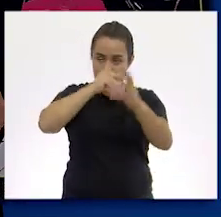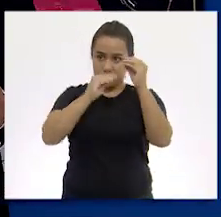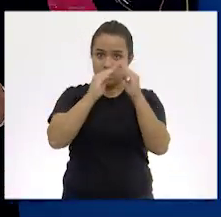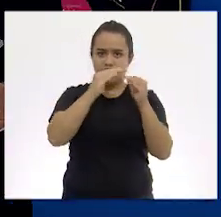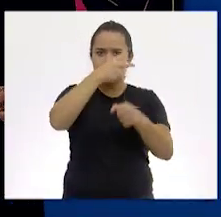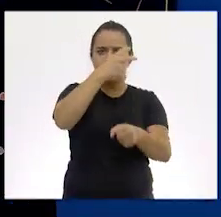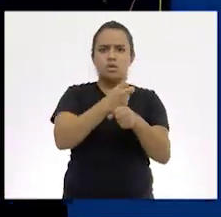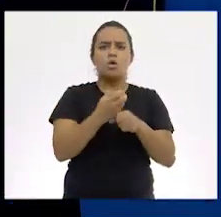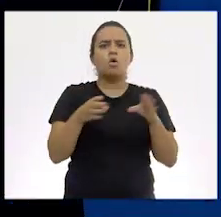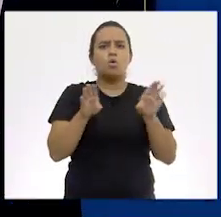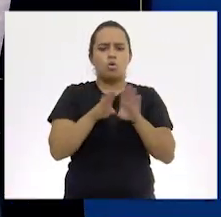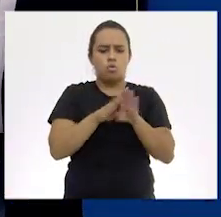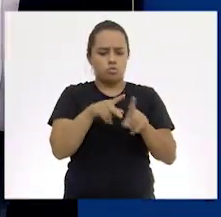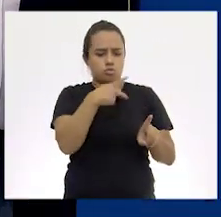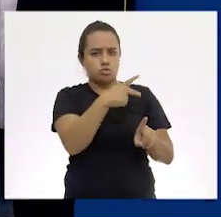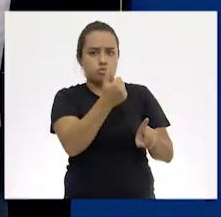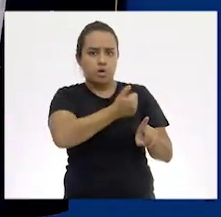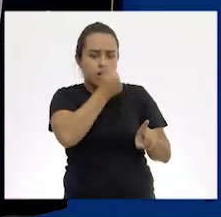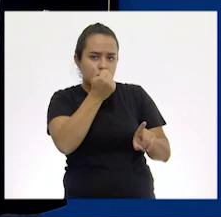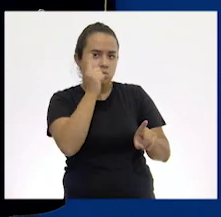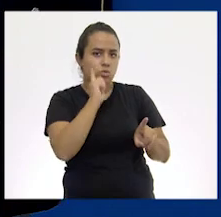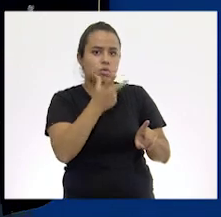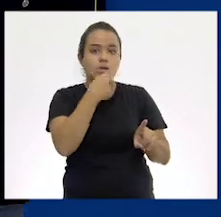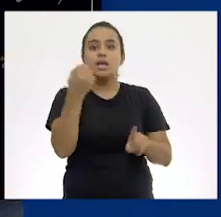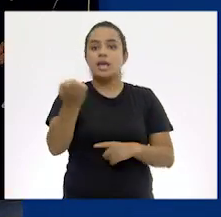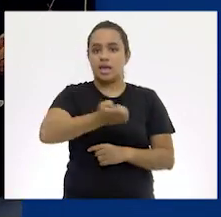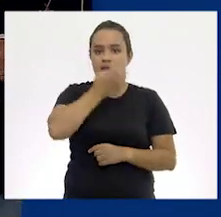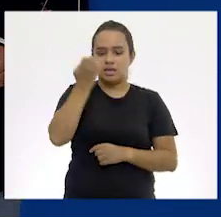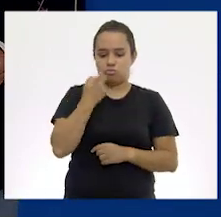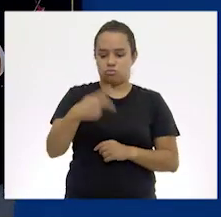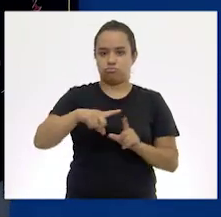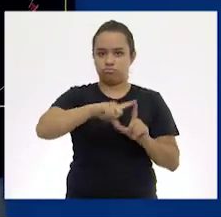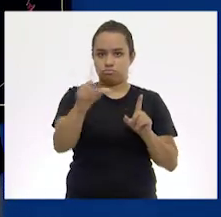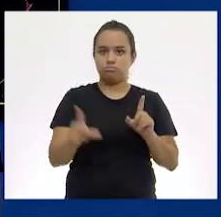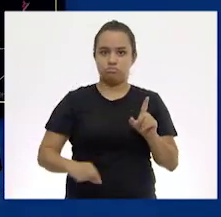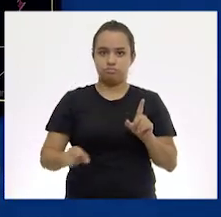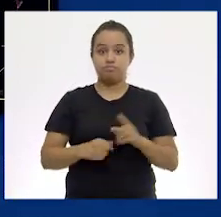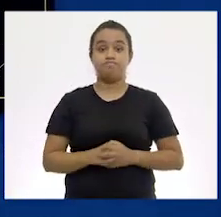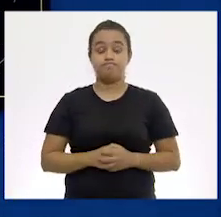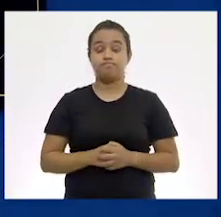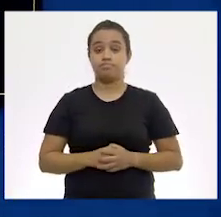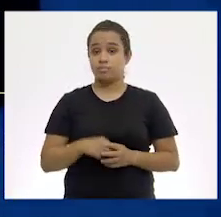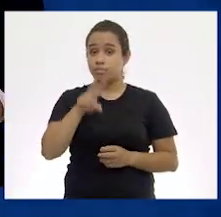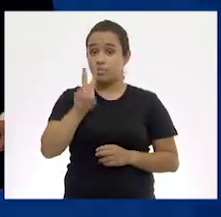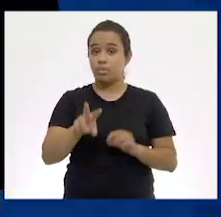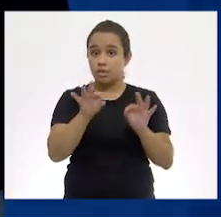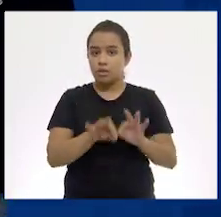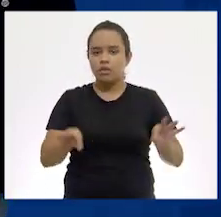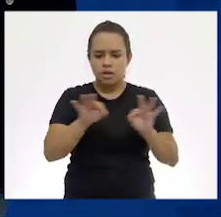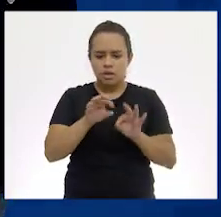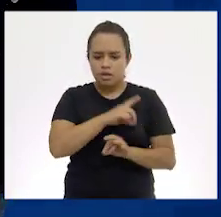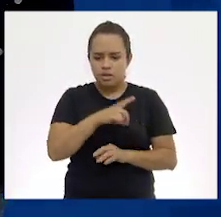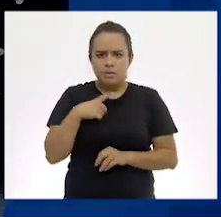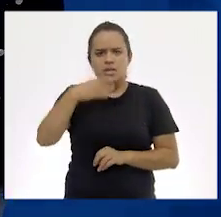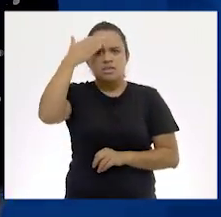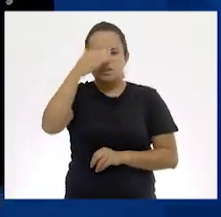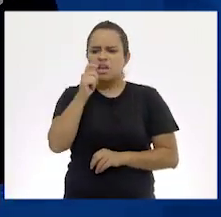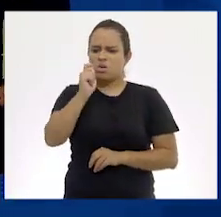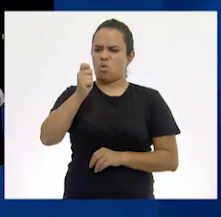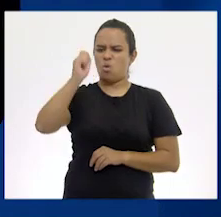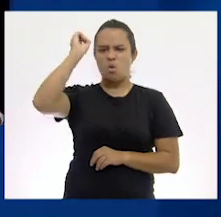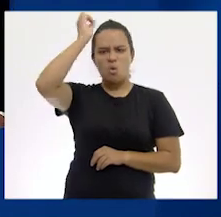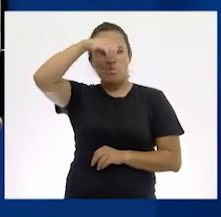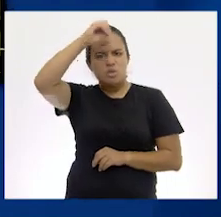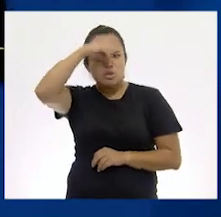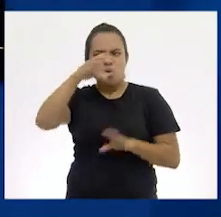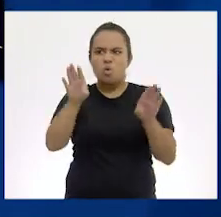2 de parte de las alumnas y alumnos de las escuelas del país. Es muy importante conocer su opinión sobre la